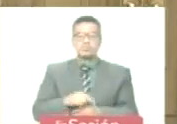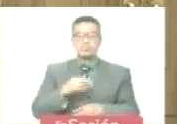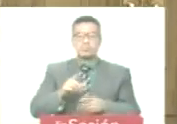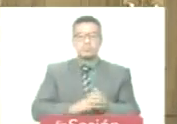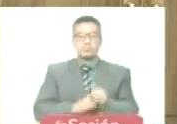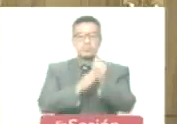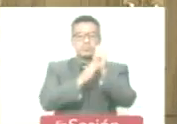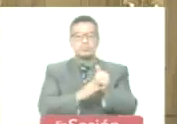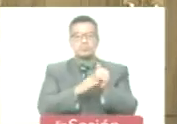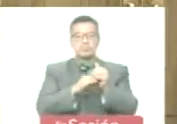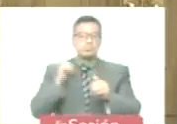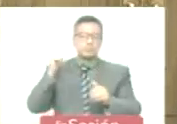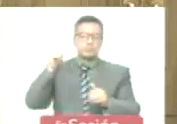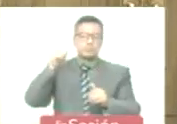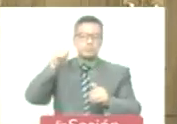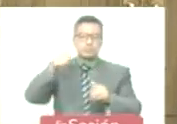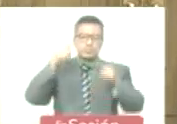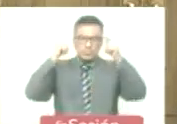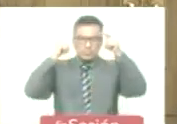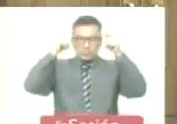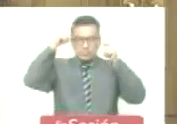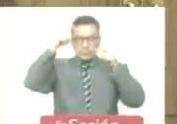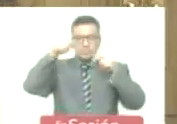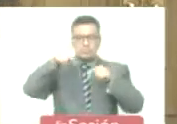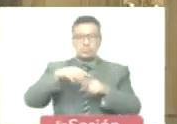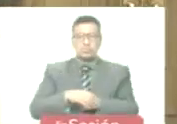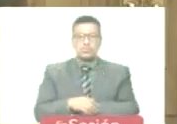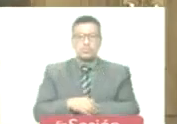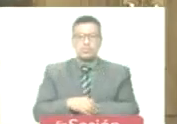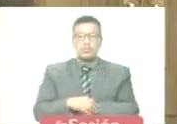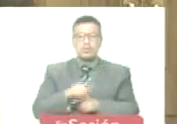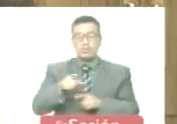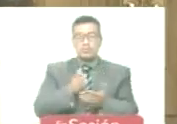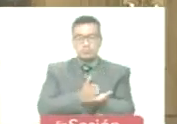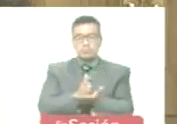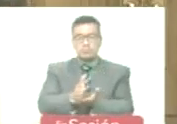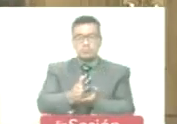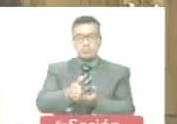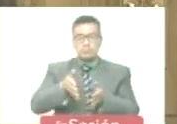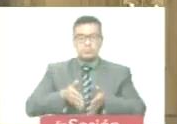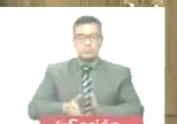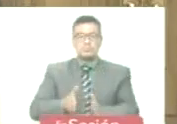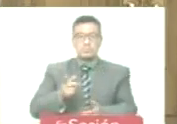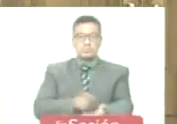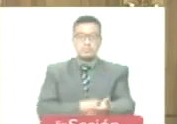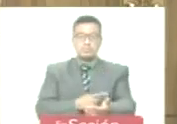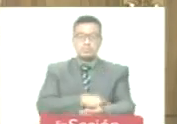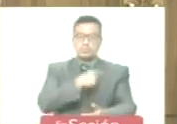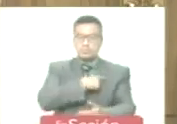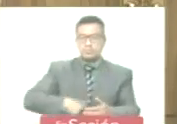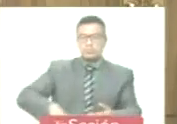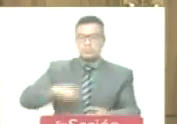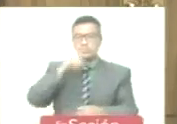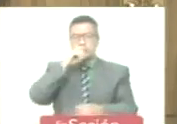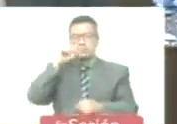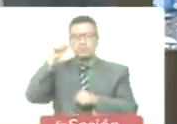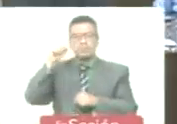nuestro comandante eterno, Hugo Rafael Chávez Frías, y que continúa su hijo, nuestro hermano presidente Nicolás